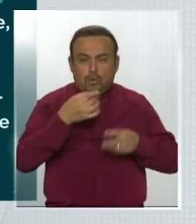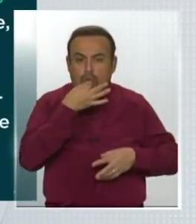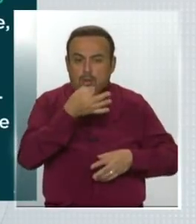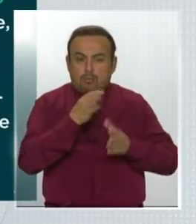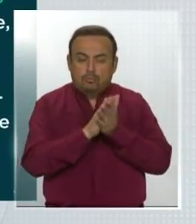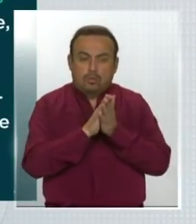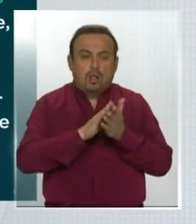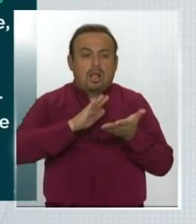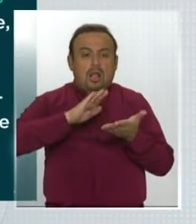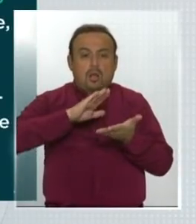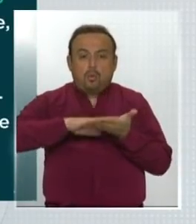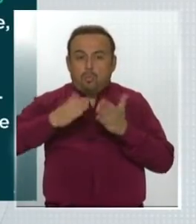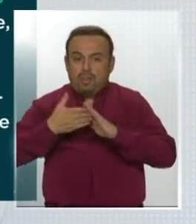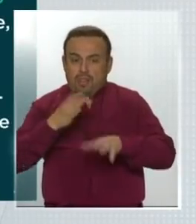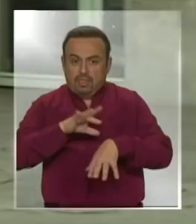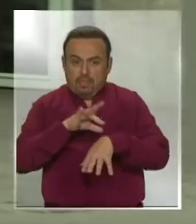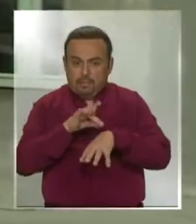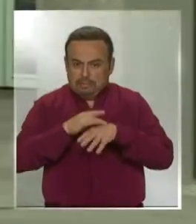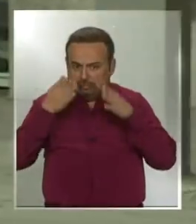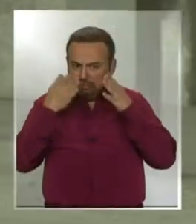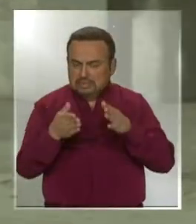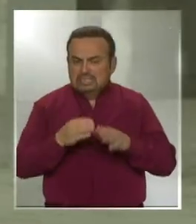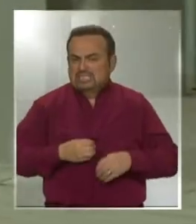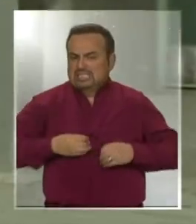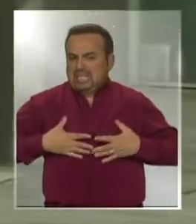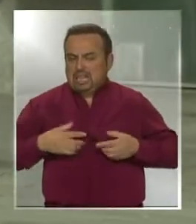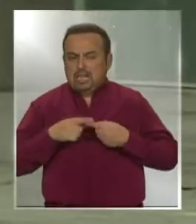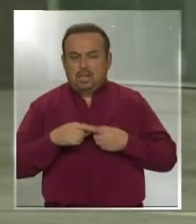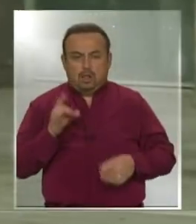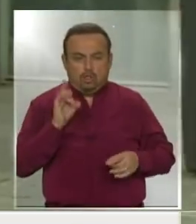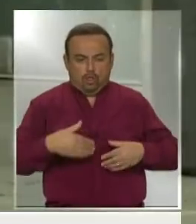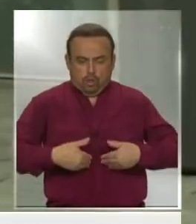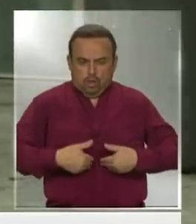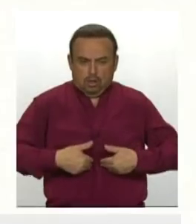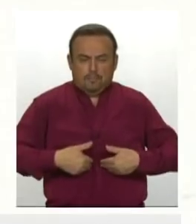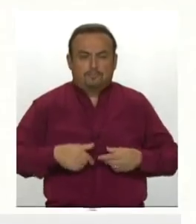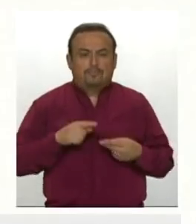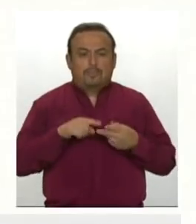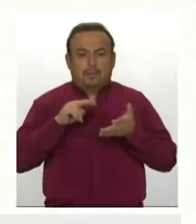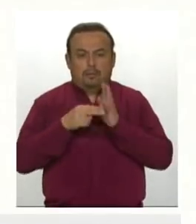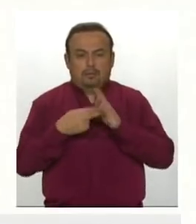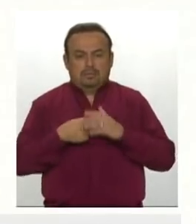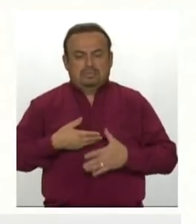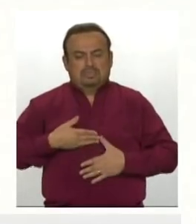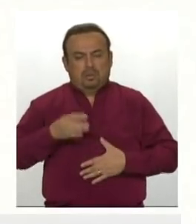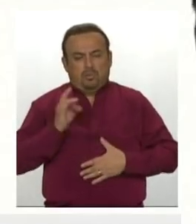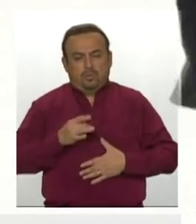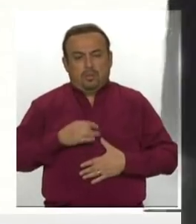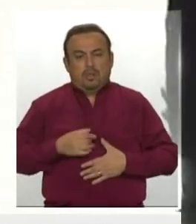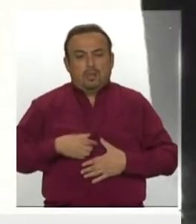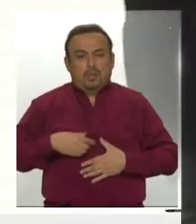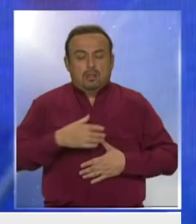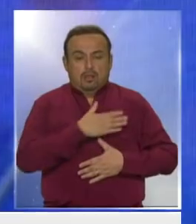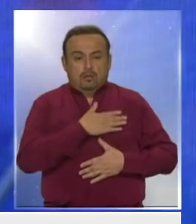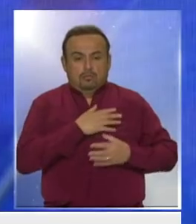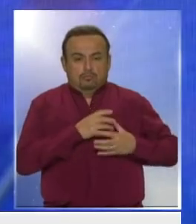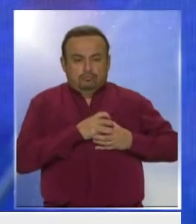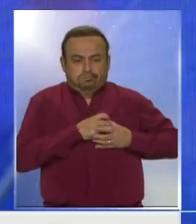comunidad médica para que estén atentos a los siguientes síntomas: dolor abdominal, problemas estomacales e inflamación